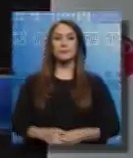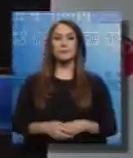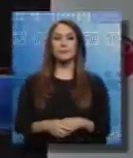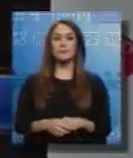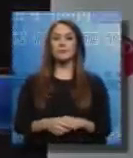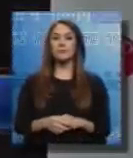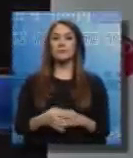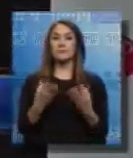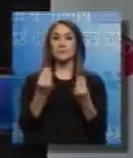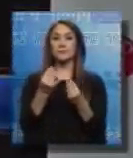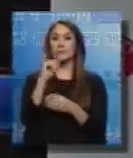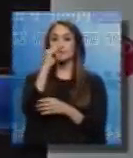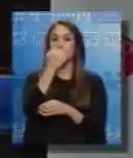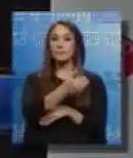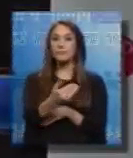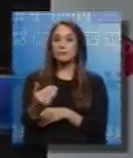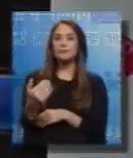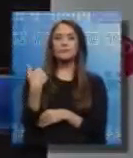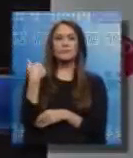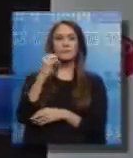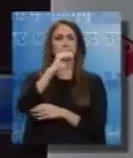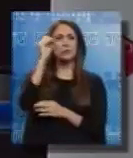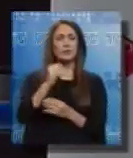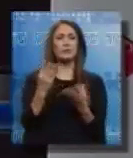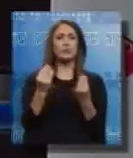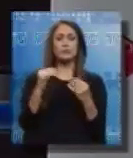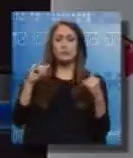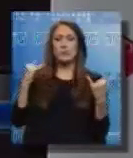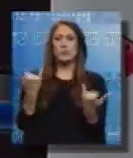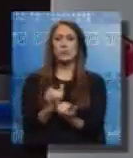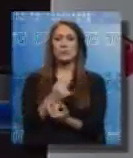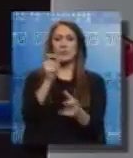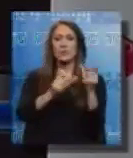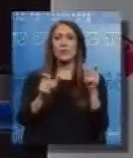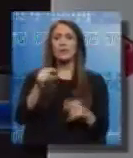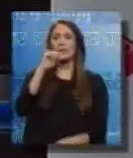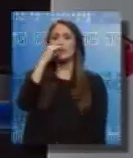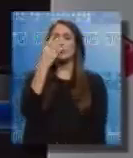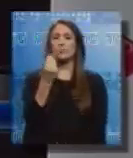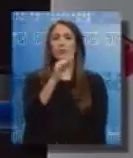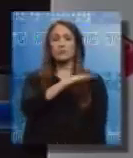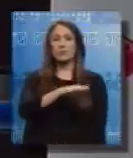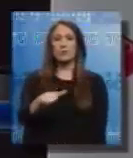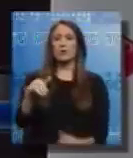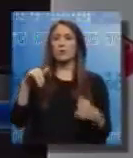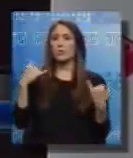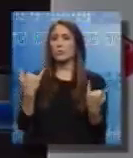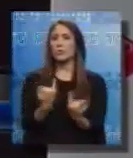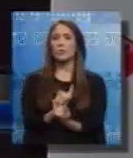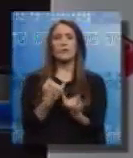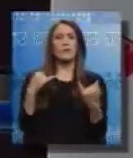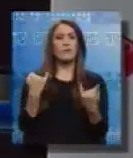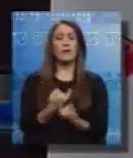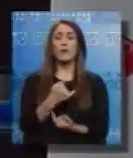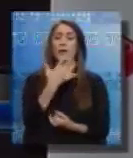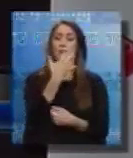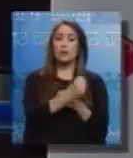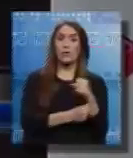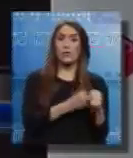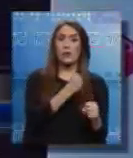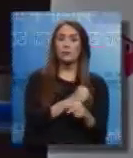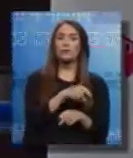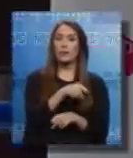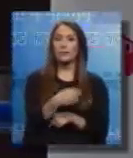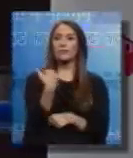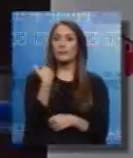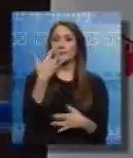Muchísimos niños que todavía tienen un porcentaje de nutrición crónica. El Ecuador todavía tiene un 23.9% de niños menores de 5 años con